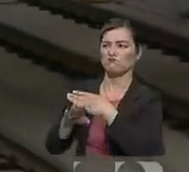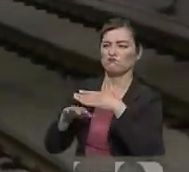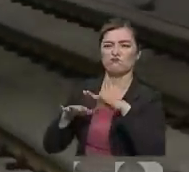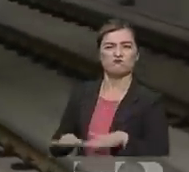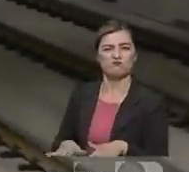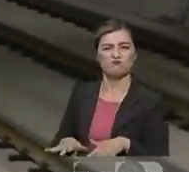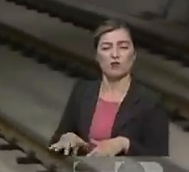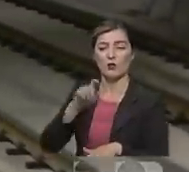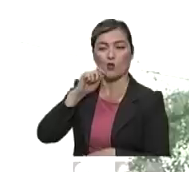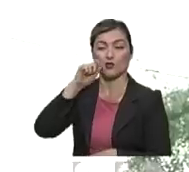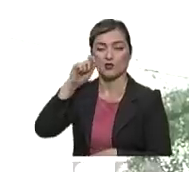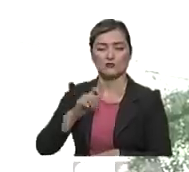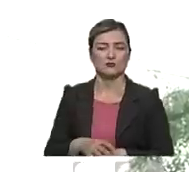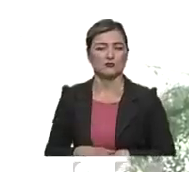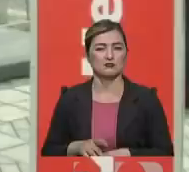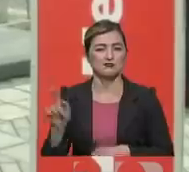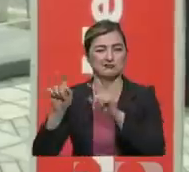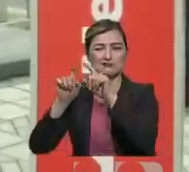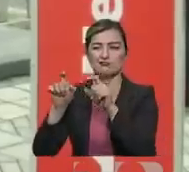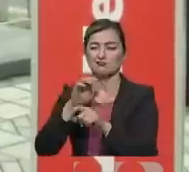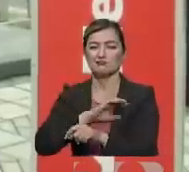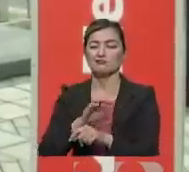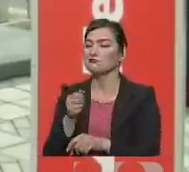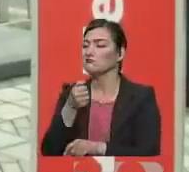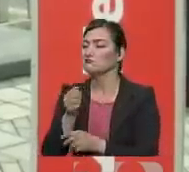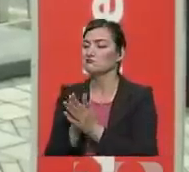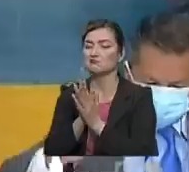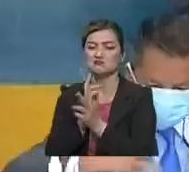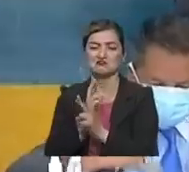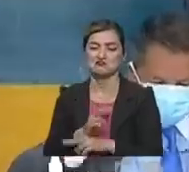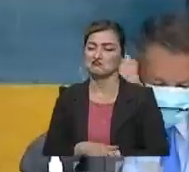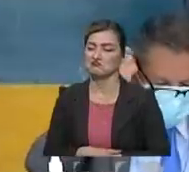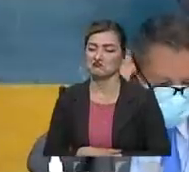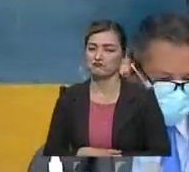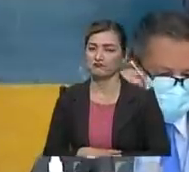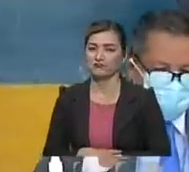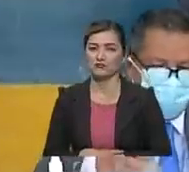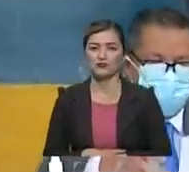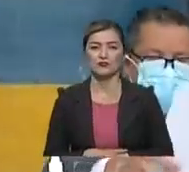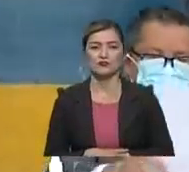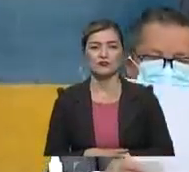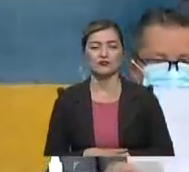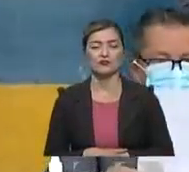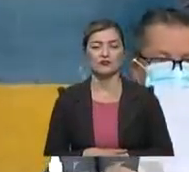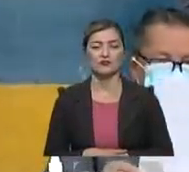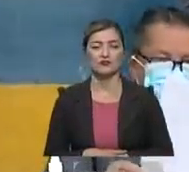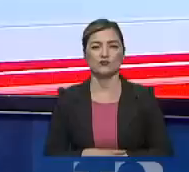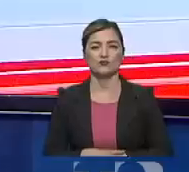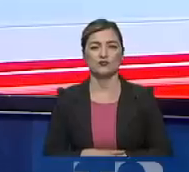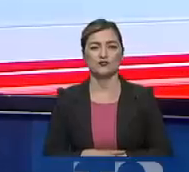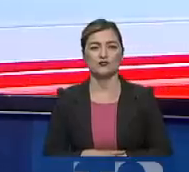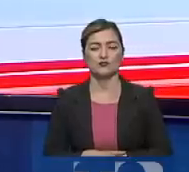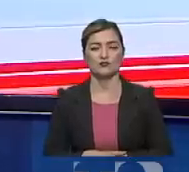algún representante de esa empresa municipal, sin embargo, no recibimos una respuesta. En Quito, Stephanie Paz, 24